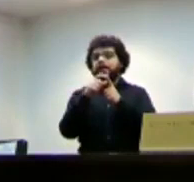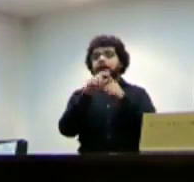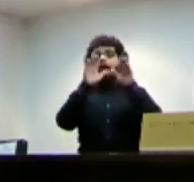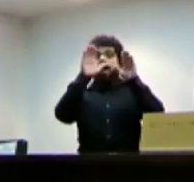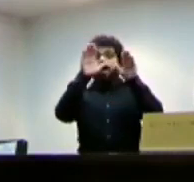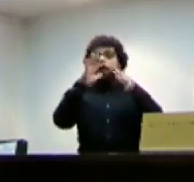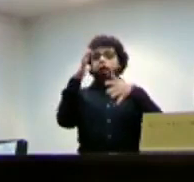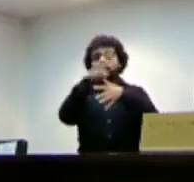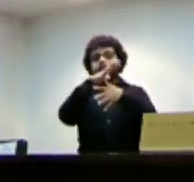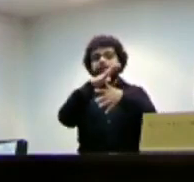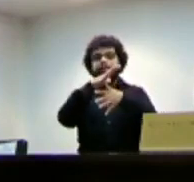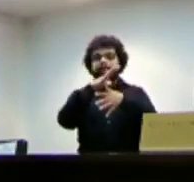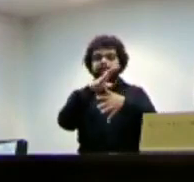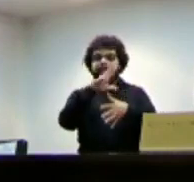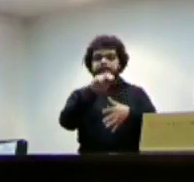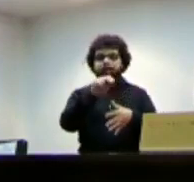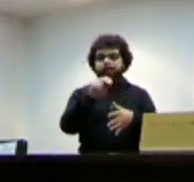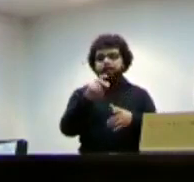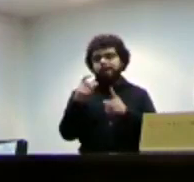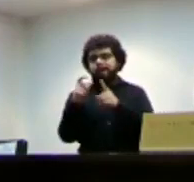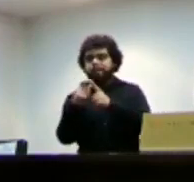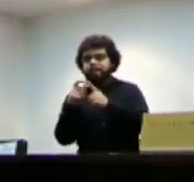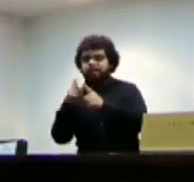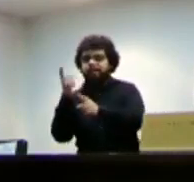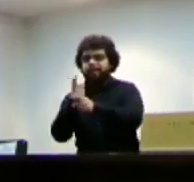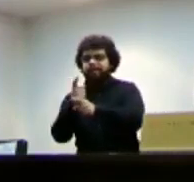era adecuada. Adecuada.